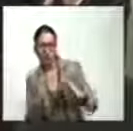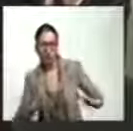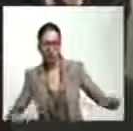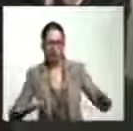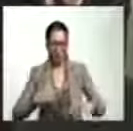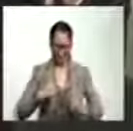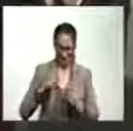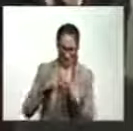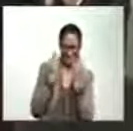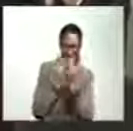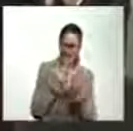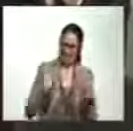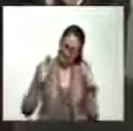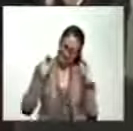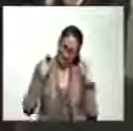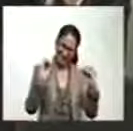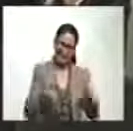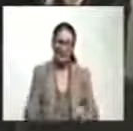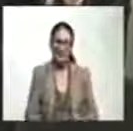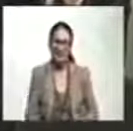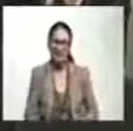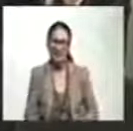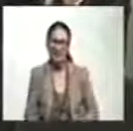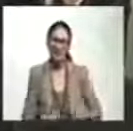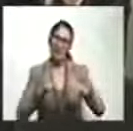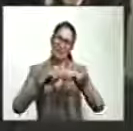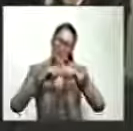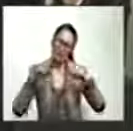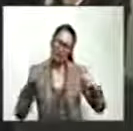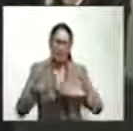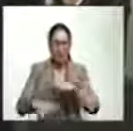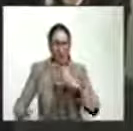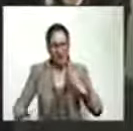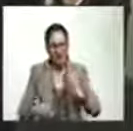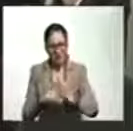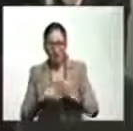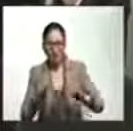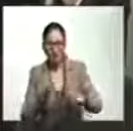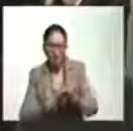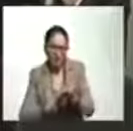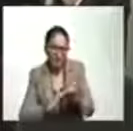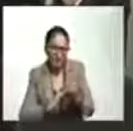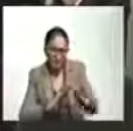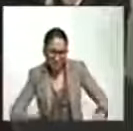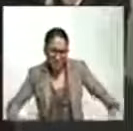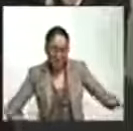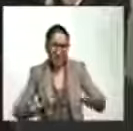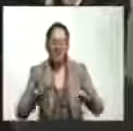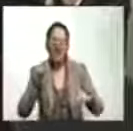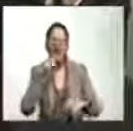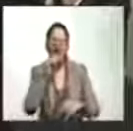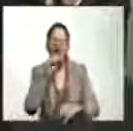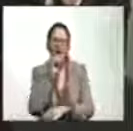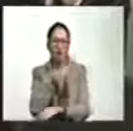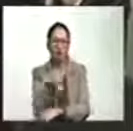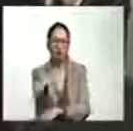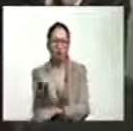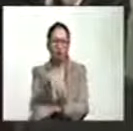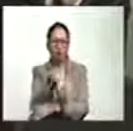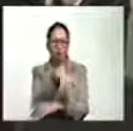familia. Pero además, lo que se hizo fue darle mantenimiento a unos canales de riego. Mi familia